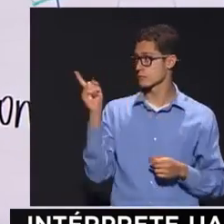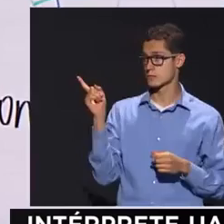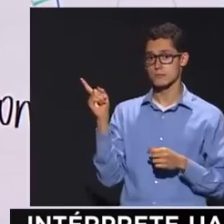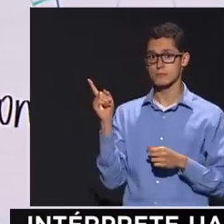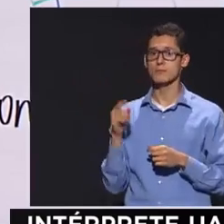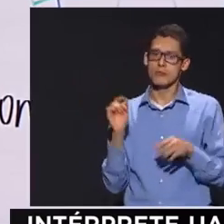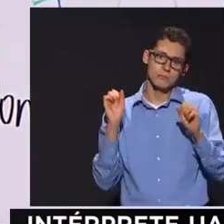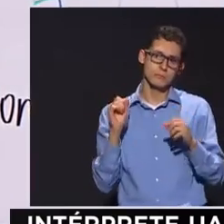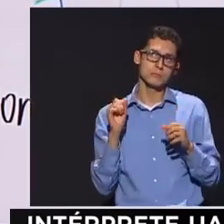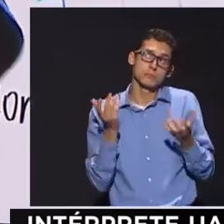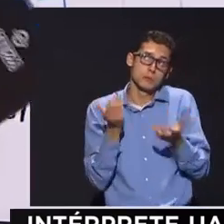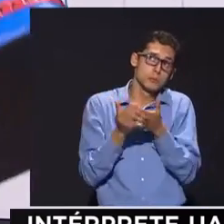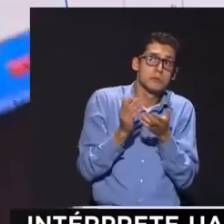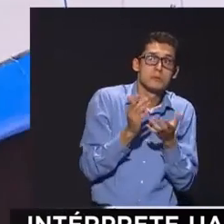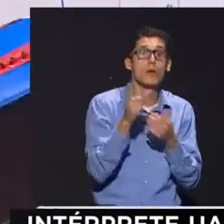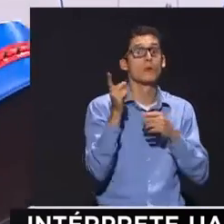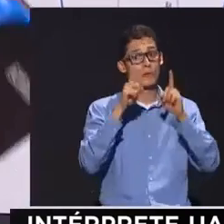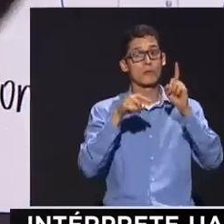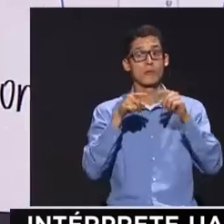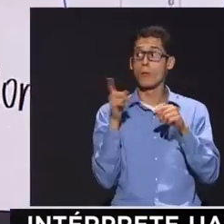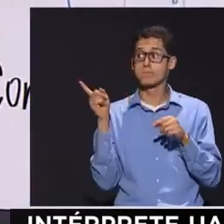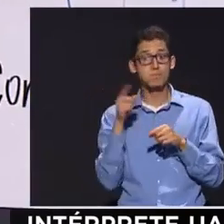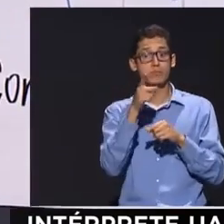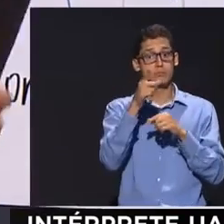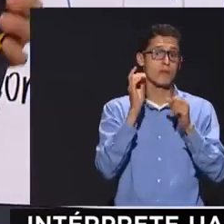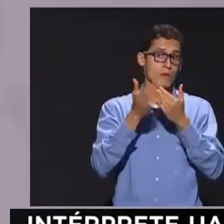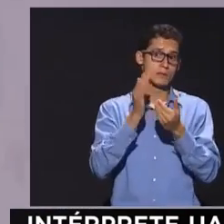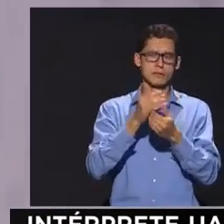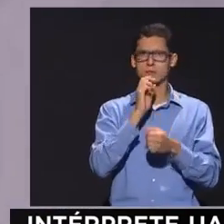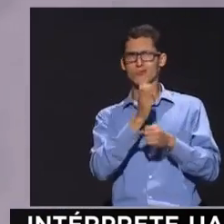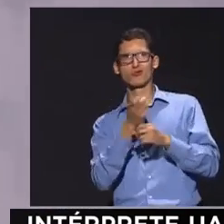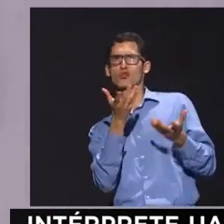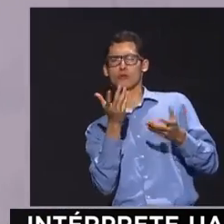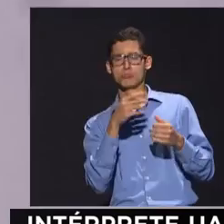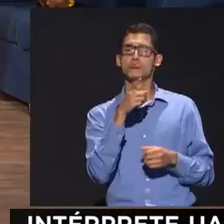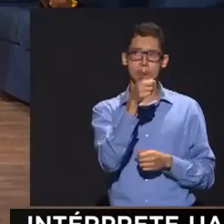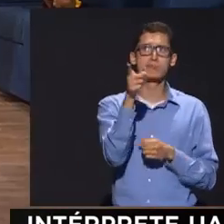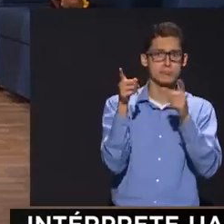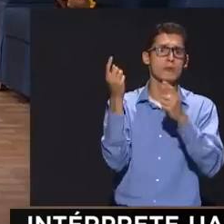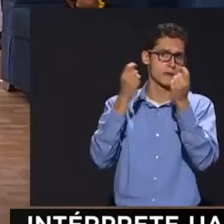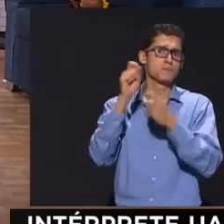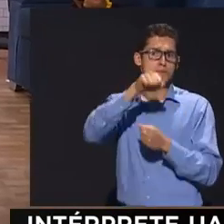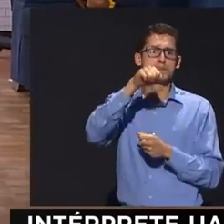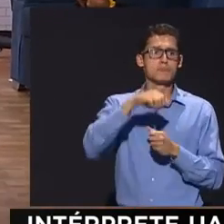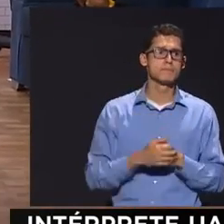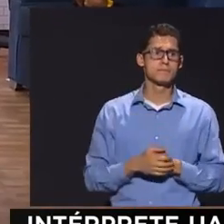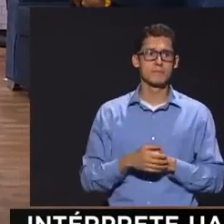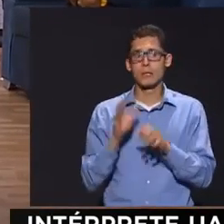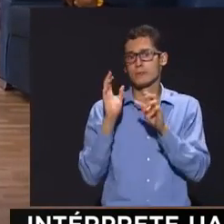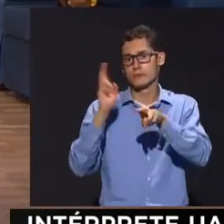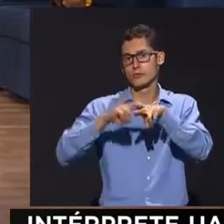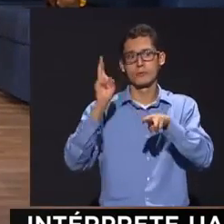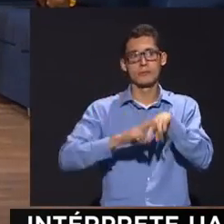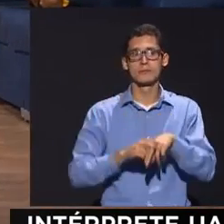mostrar porque dispara que si miramos que existen ya cosas asociadas pero vamos a utilizar el mejor implemento de entrenamiento el que nosotros utilizamos